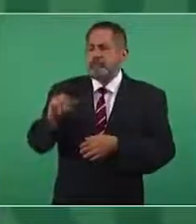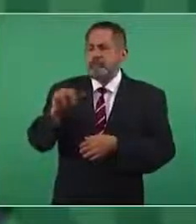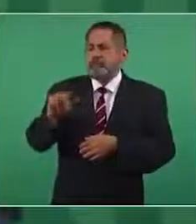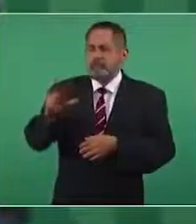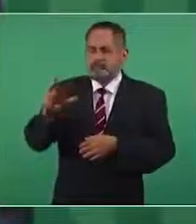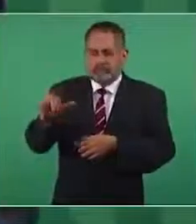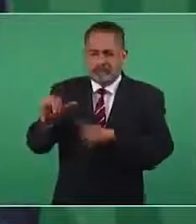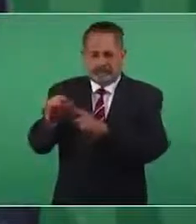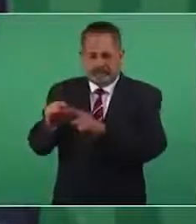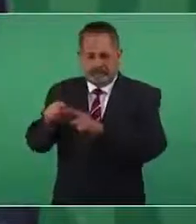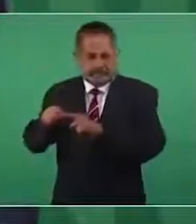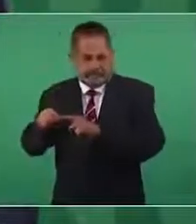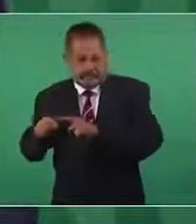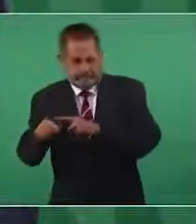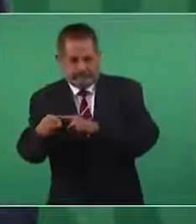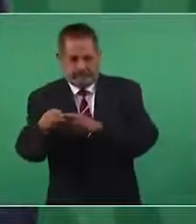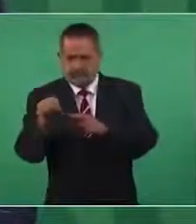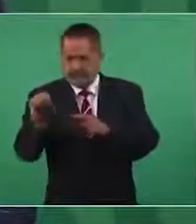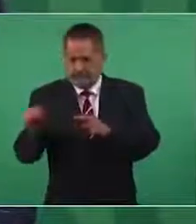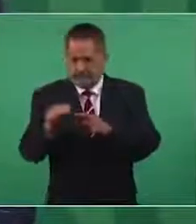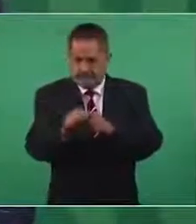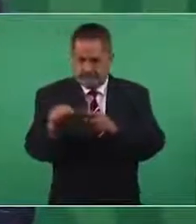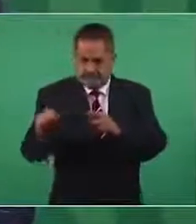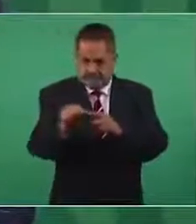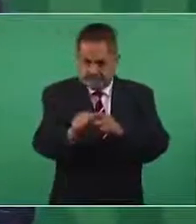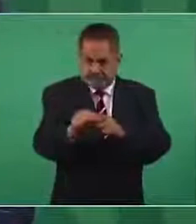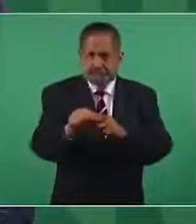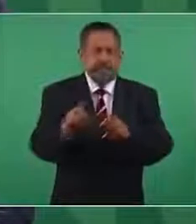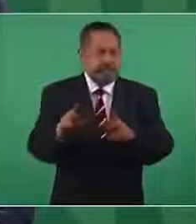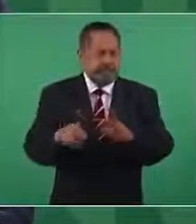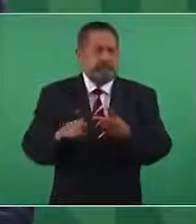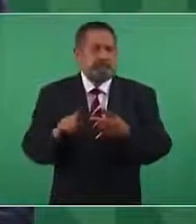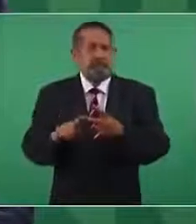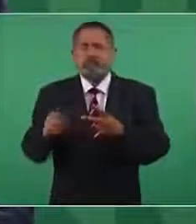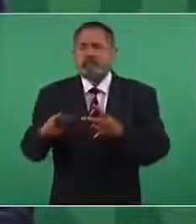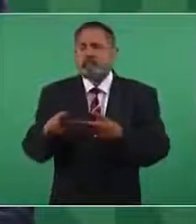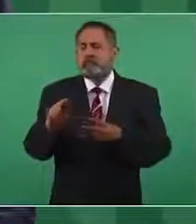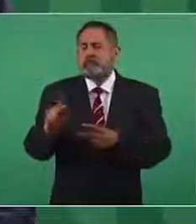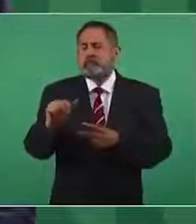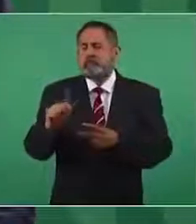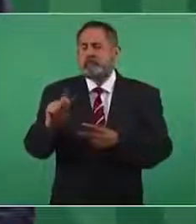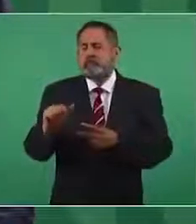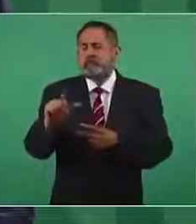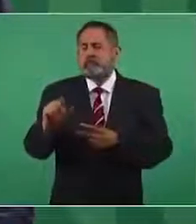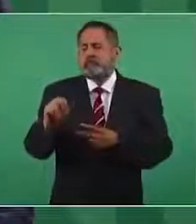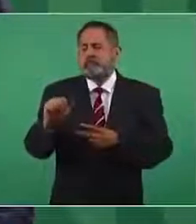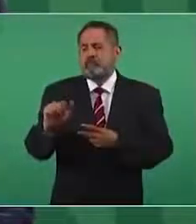también las que tienen que ver con el Papaloapan,